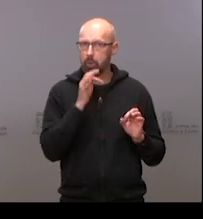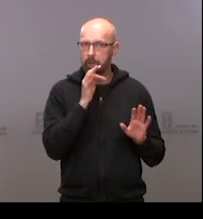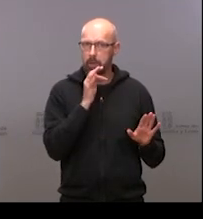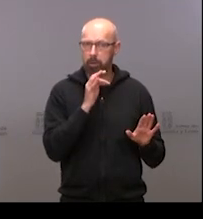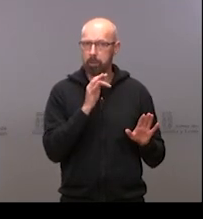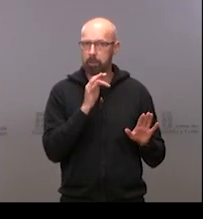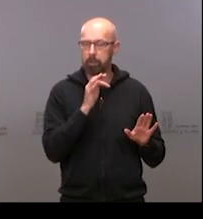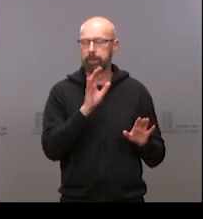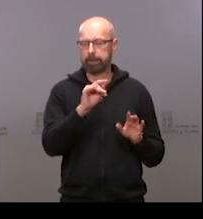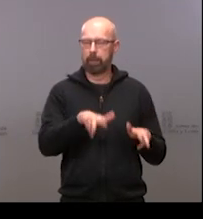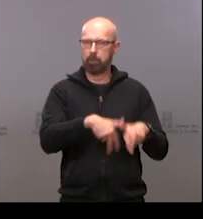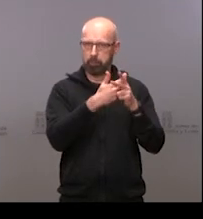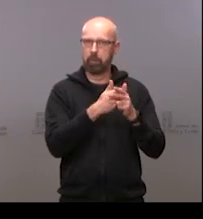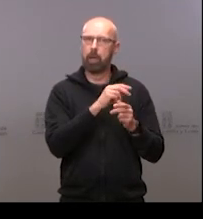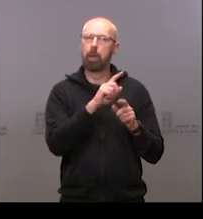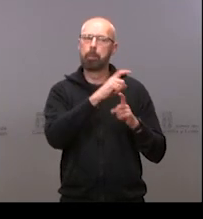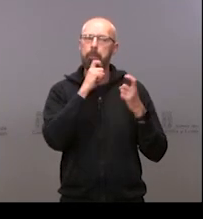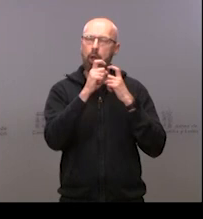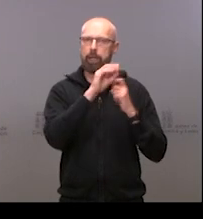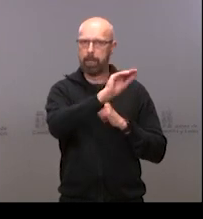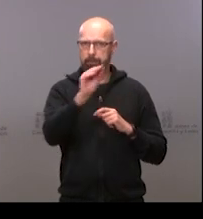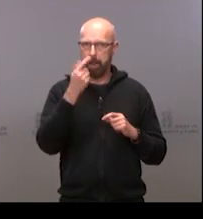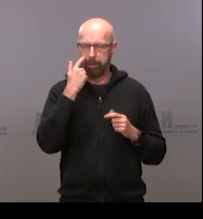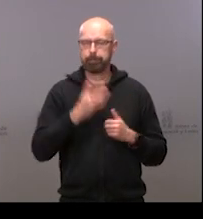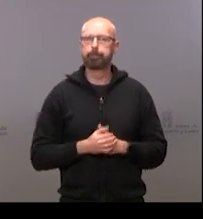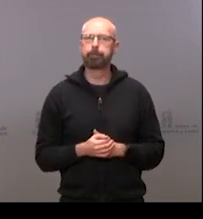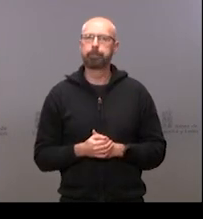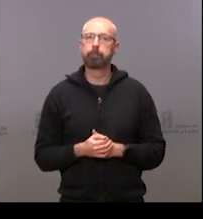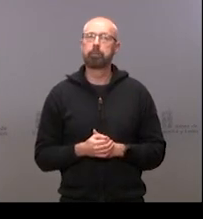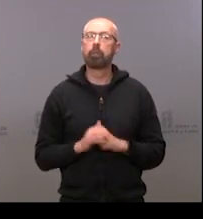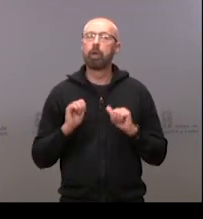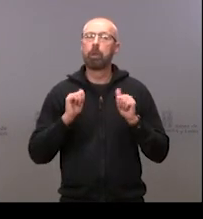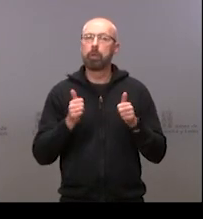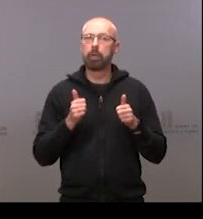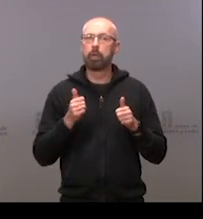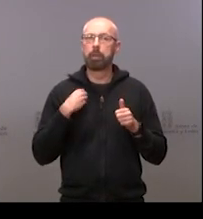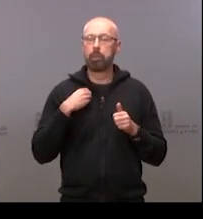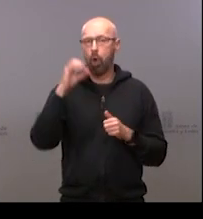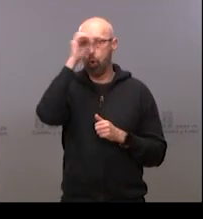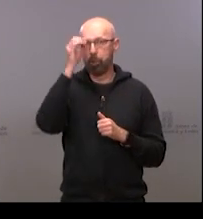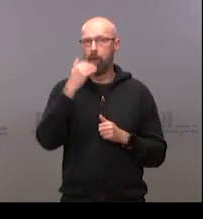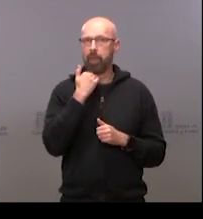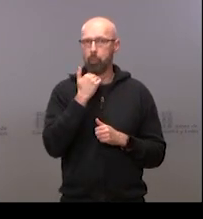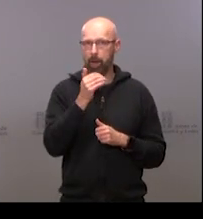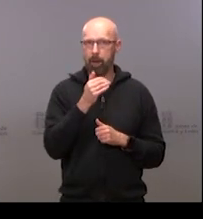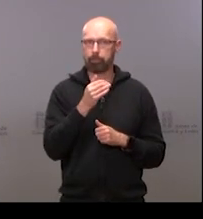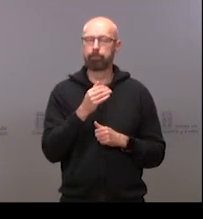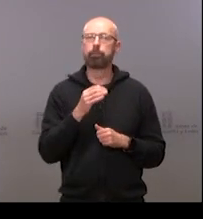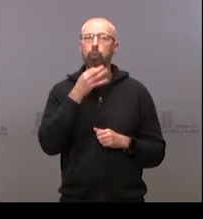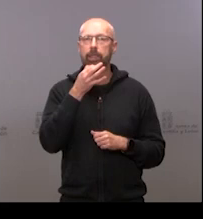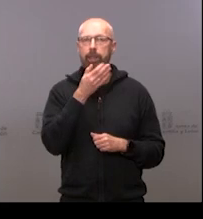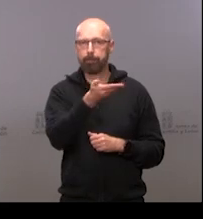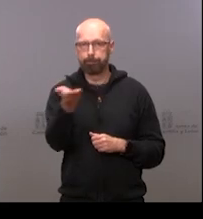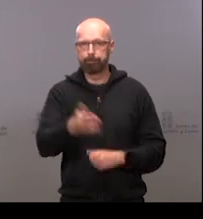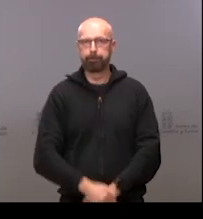paso entonces en los compañeros que nos siguen por videoconferencia es el caso de carlos gil de la opinión de zamora buenas tardes karlos adelante